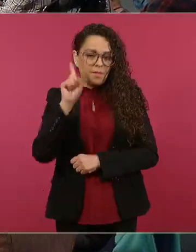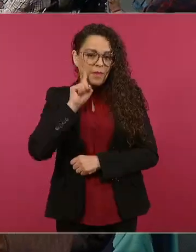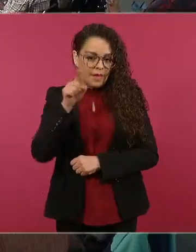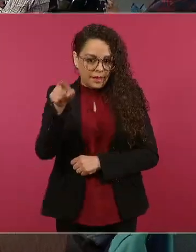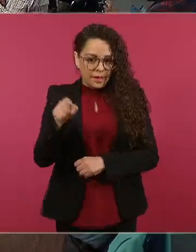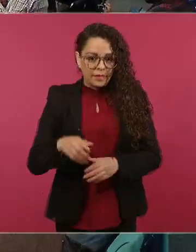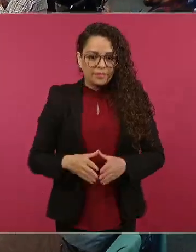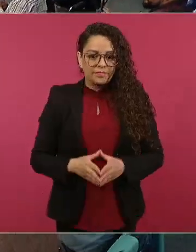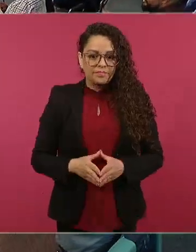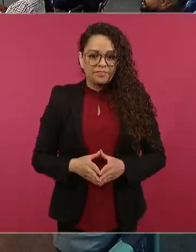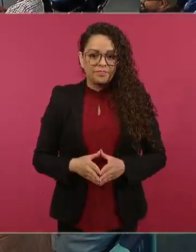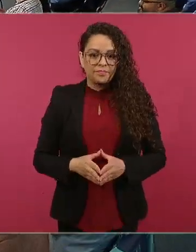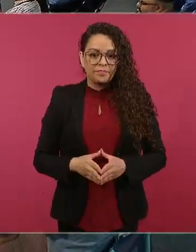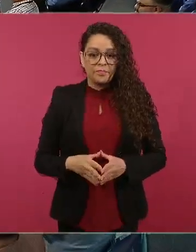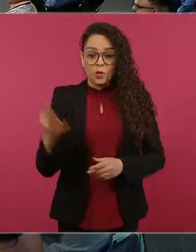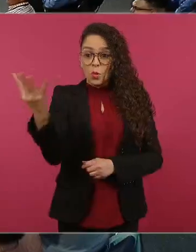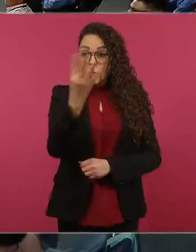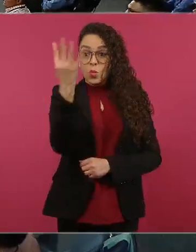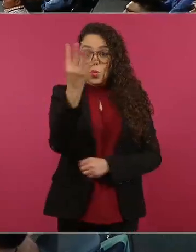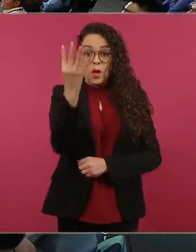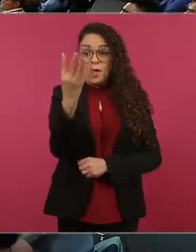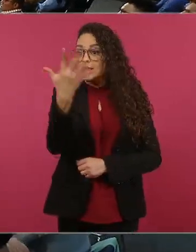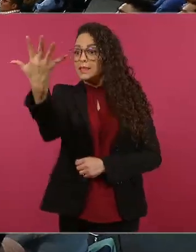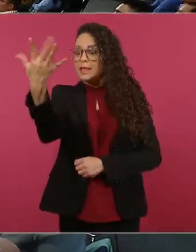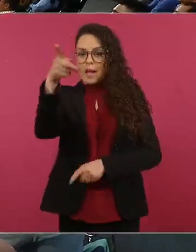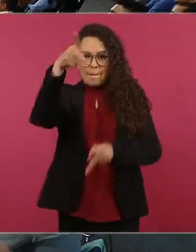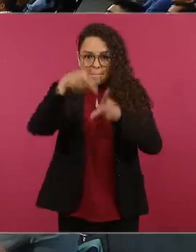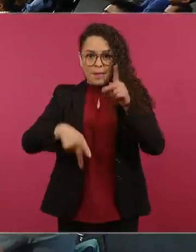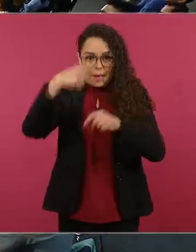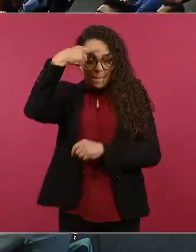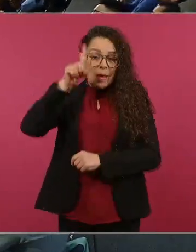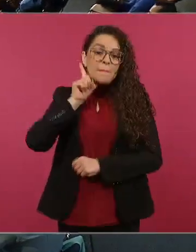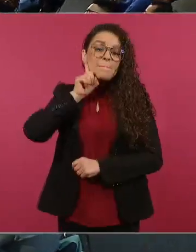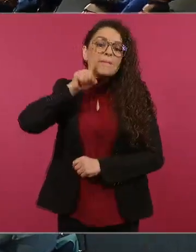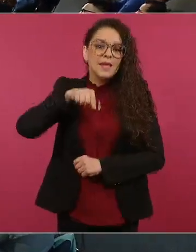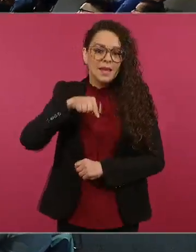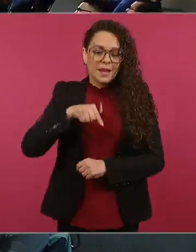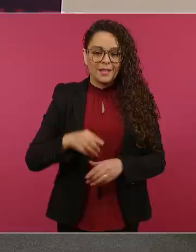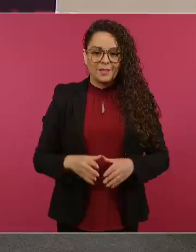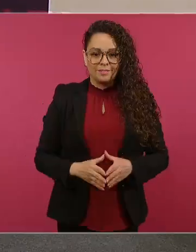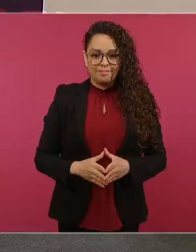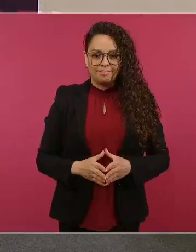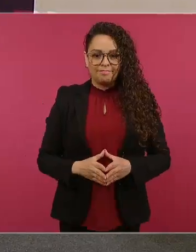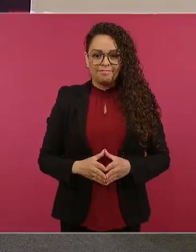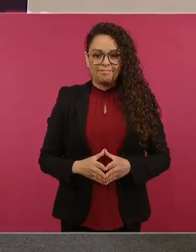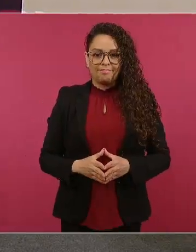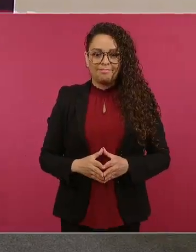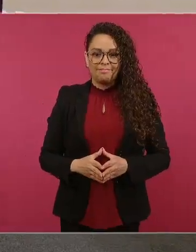Se quedan los cuatro, los cinco, mañana.